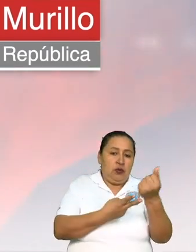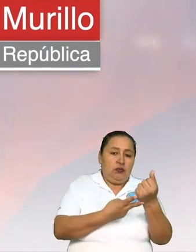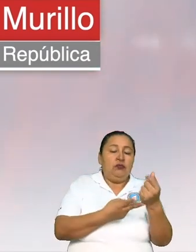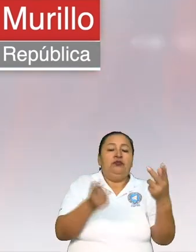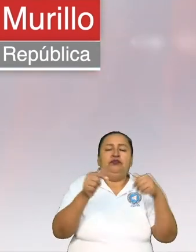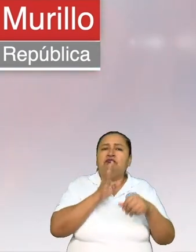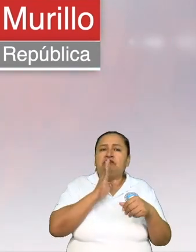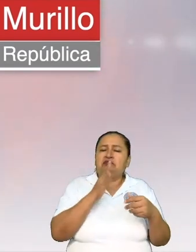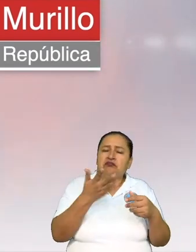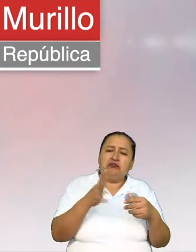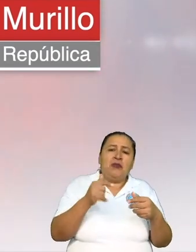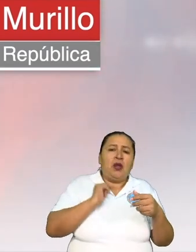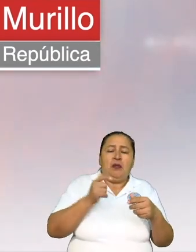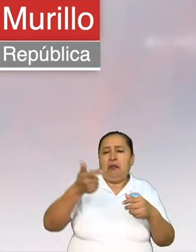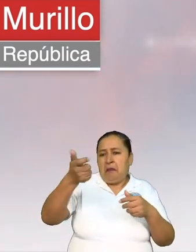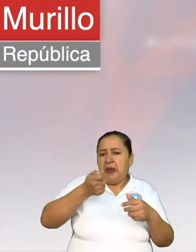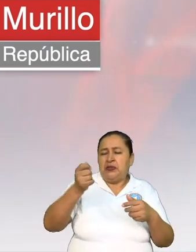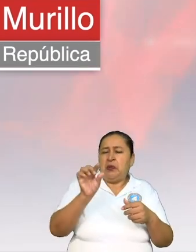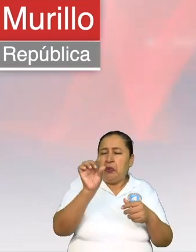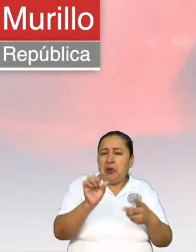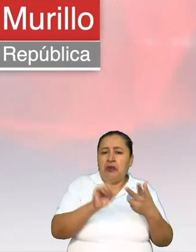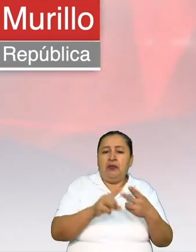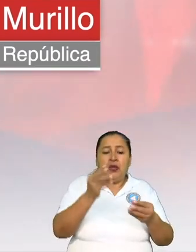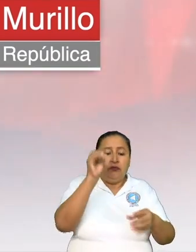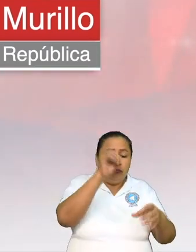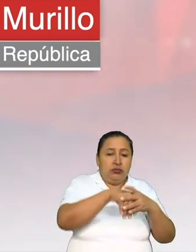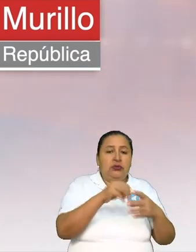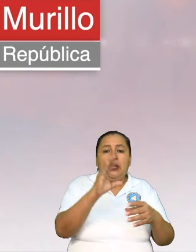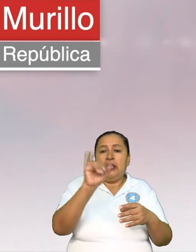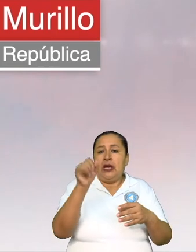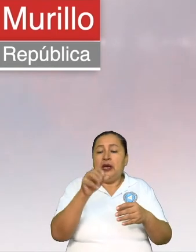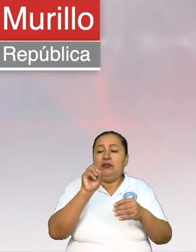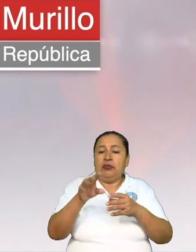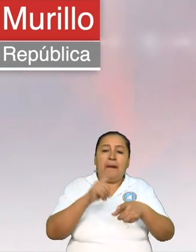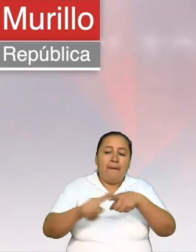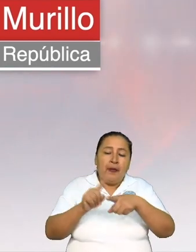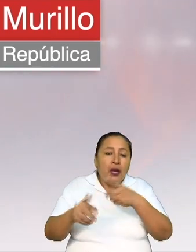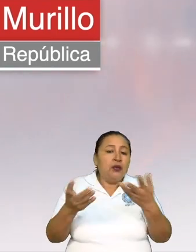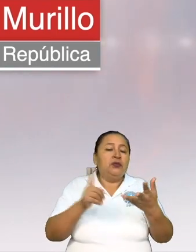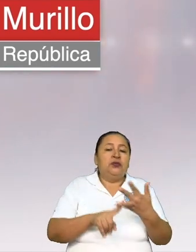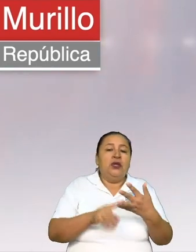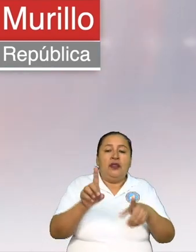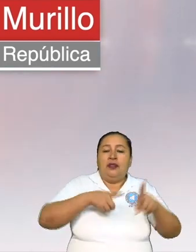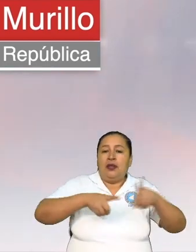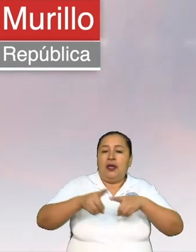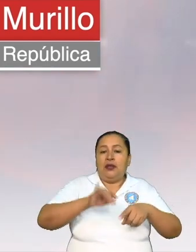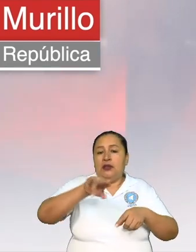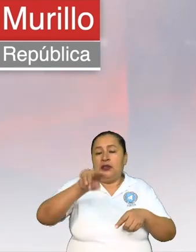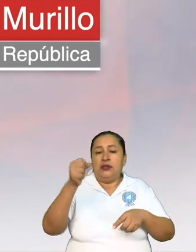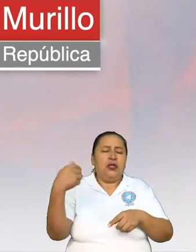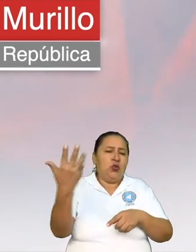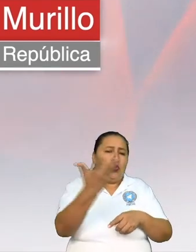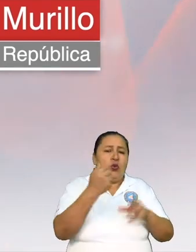Estamos hablando de pensiones reducidas, transferencias bancarias, cajas móviles, pagos en efectivo en las delegaciones del INS de todo